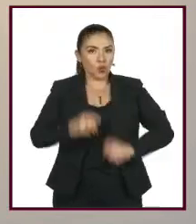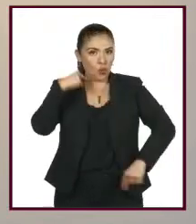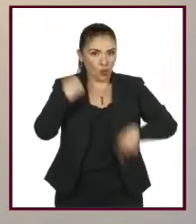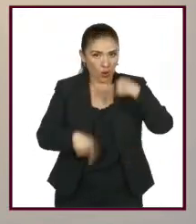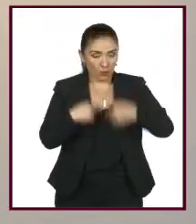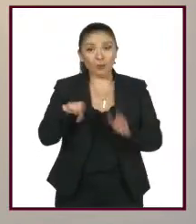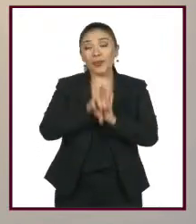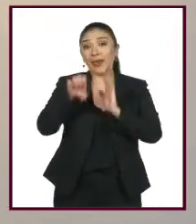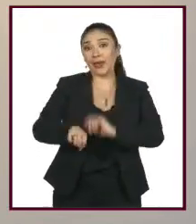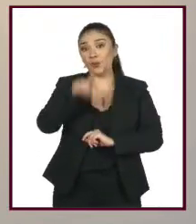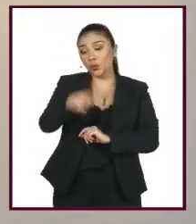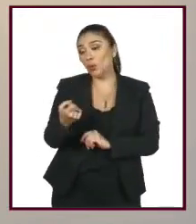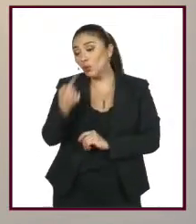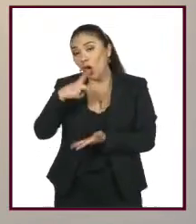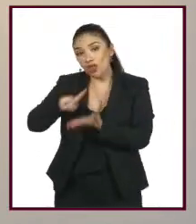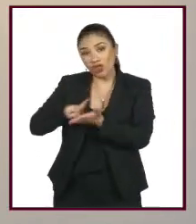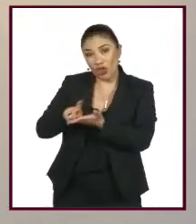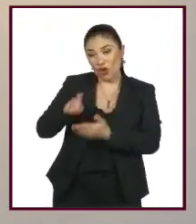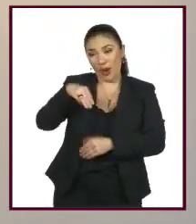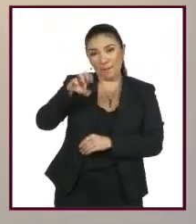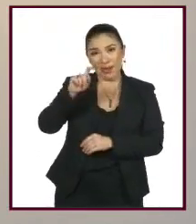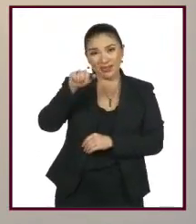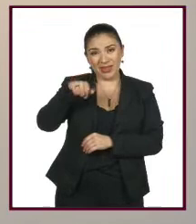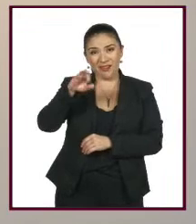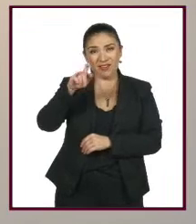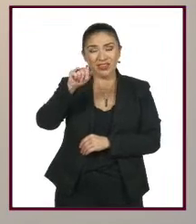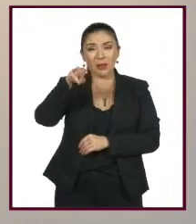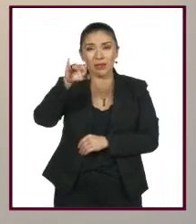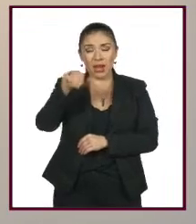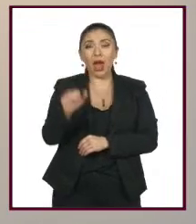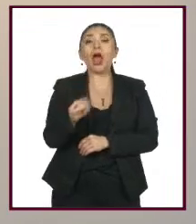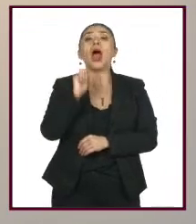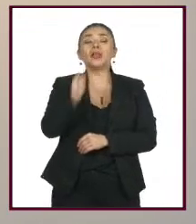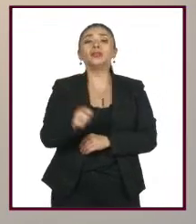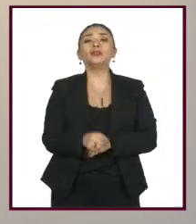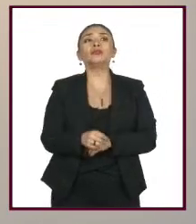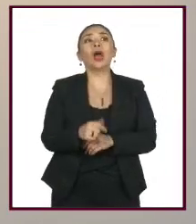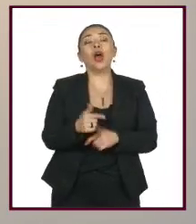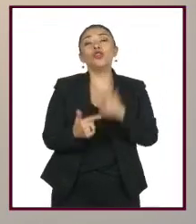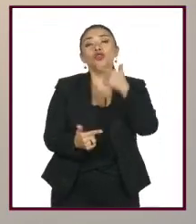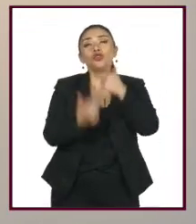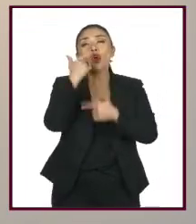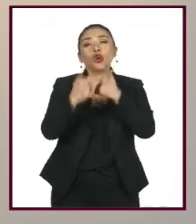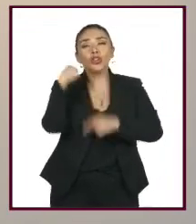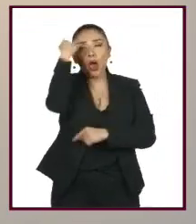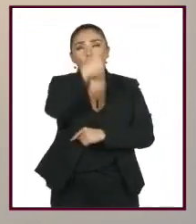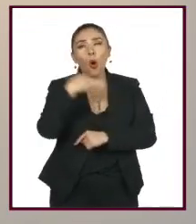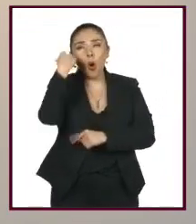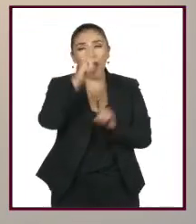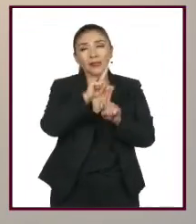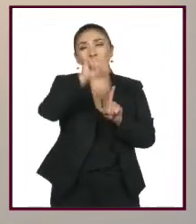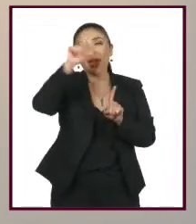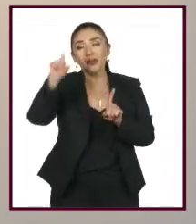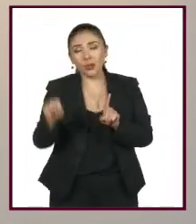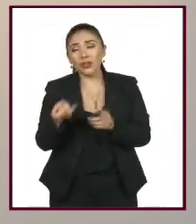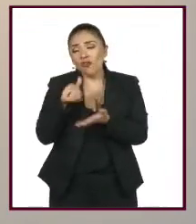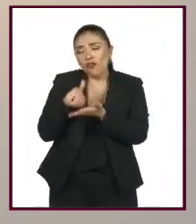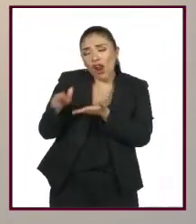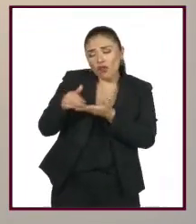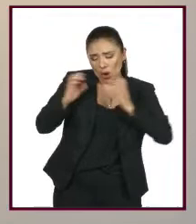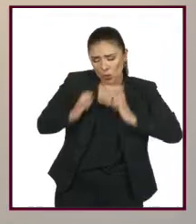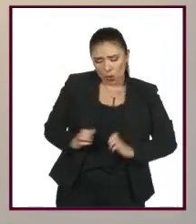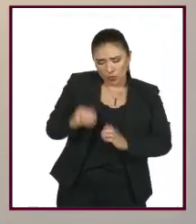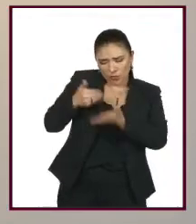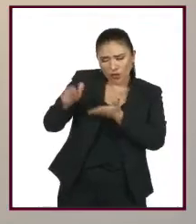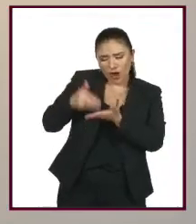la metanfetamina, a las 12 horas de consumirla, solo el 50% se ha eliminado. Entonces, incluso